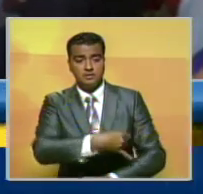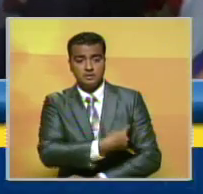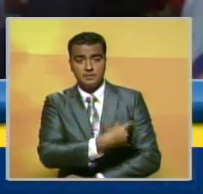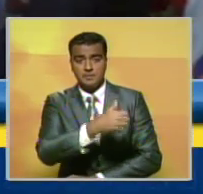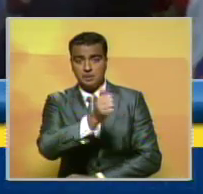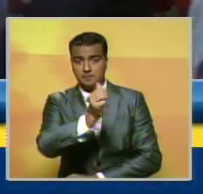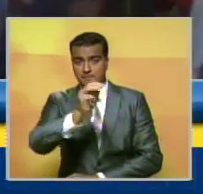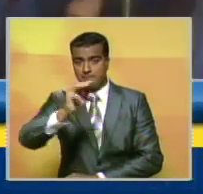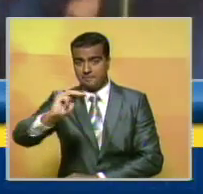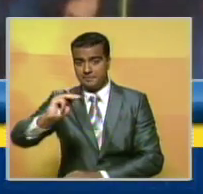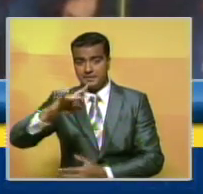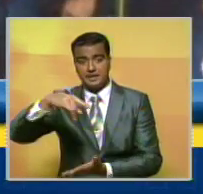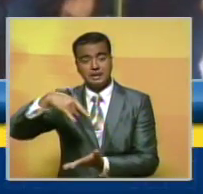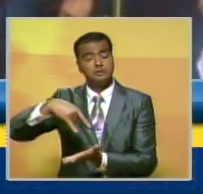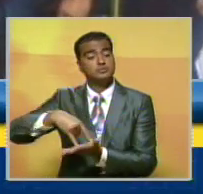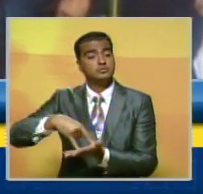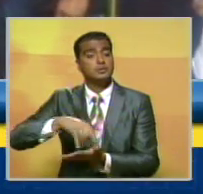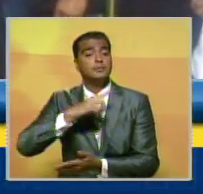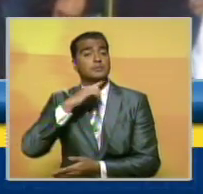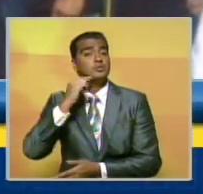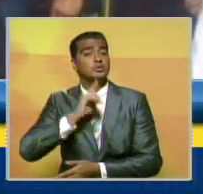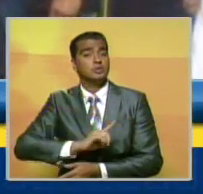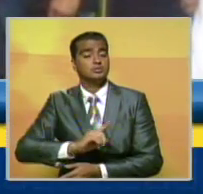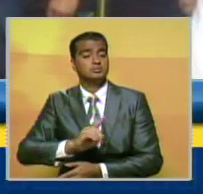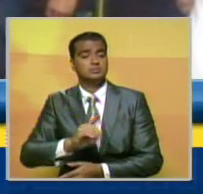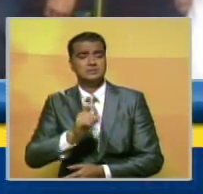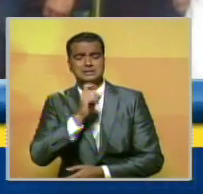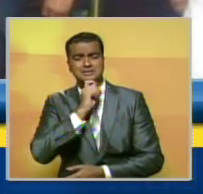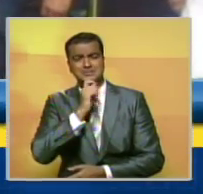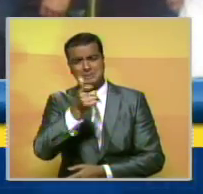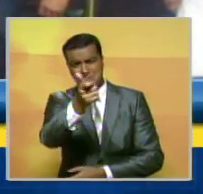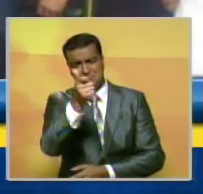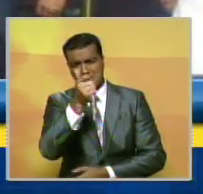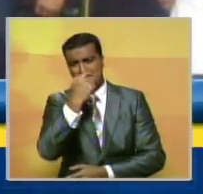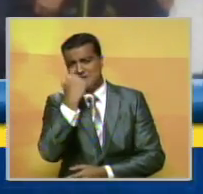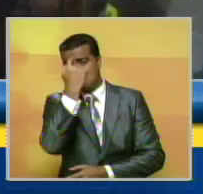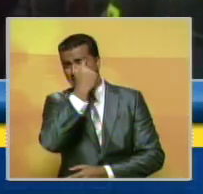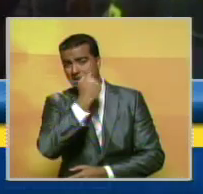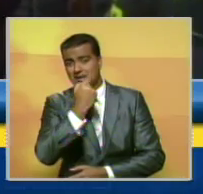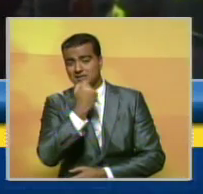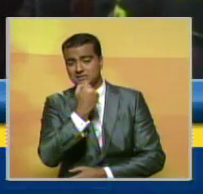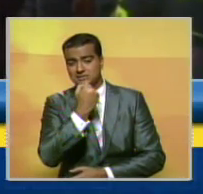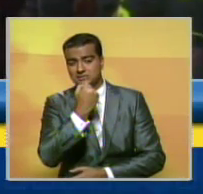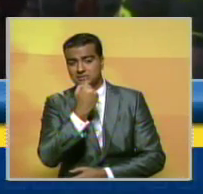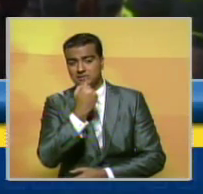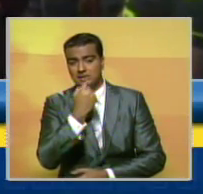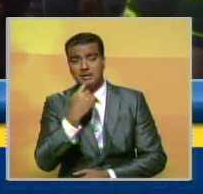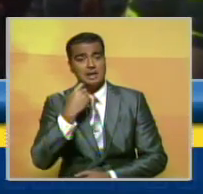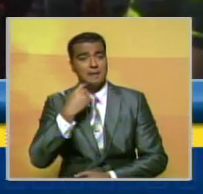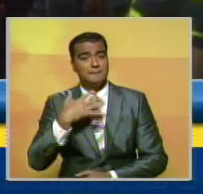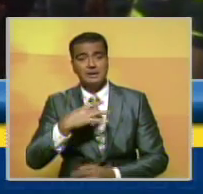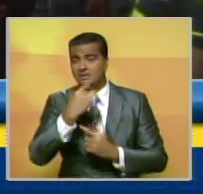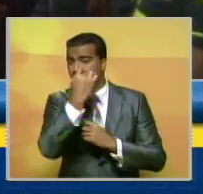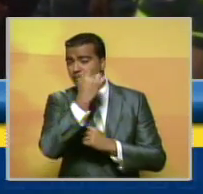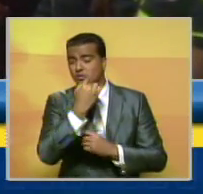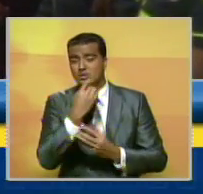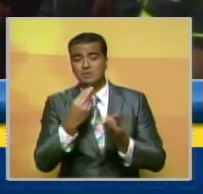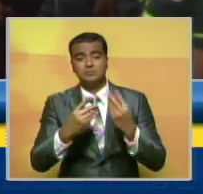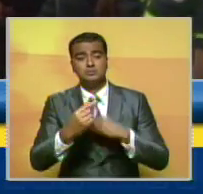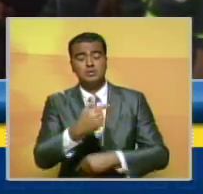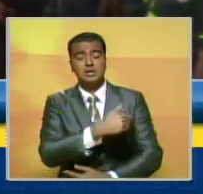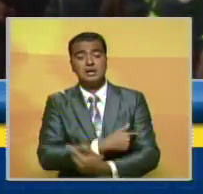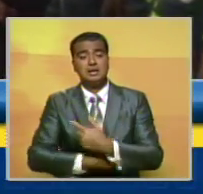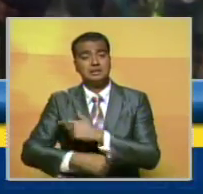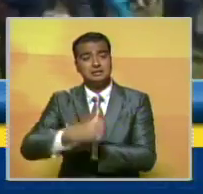Arturo Michelena del estado Carabobo murió a causa de la grave herida en el rostro que le habría provocado la pérdida de un ojo y serias lesiones